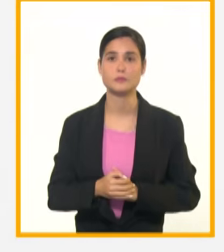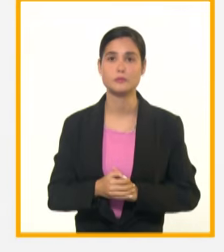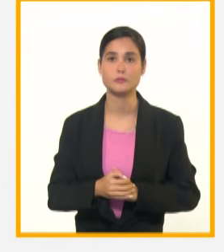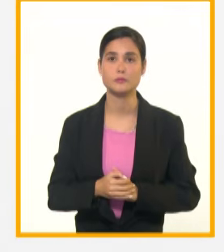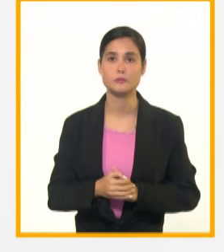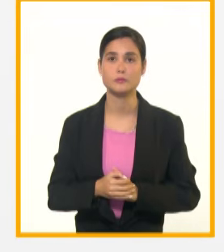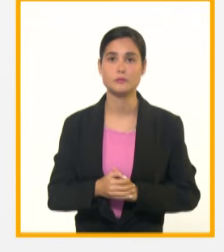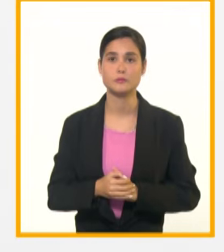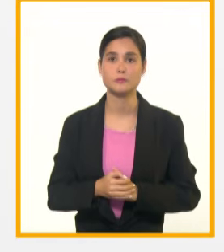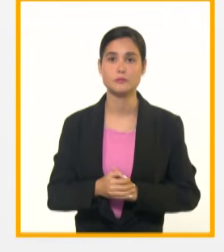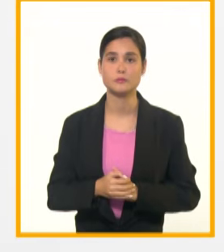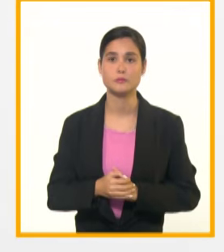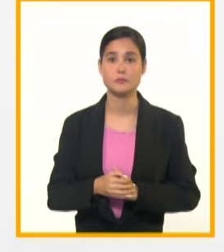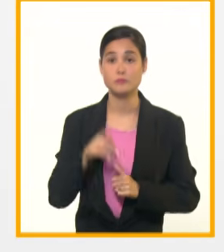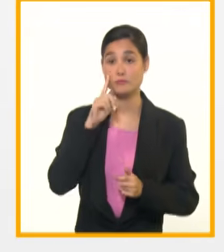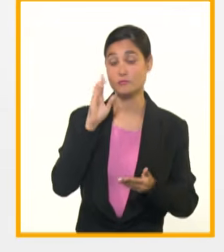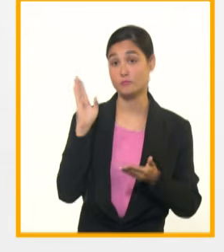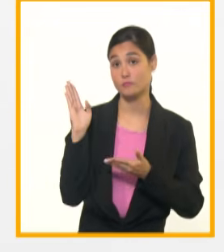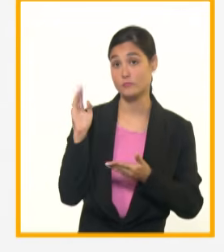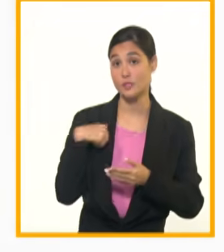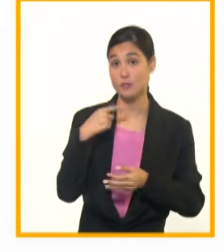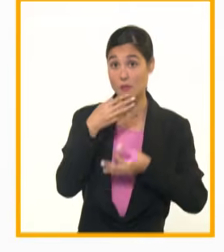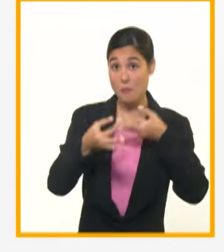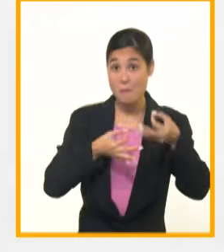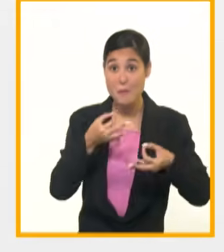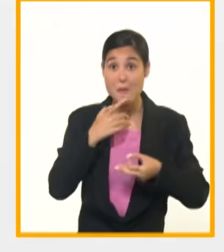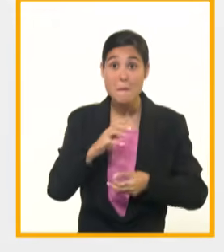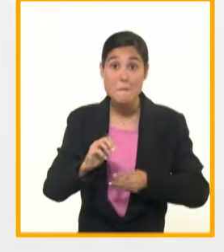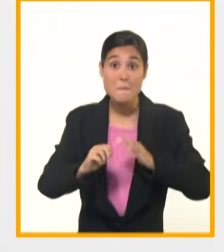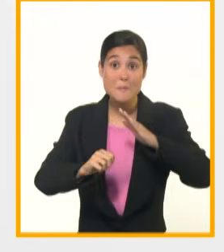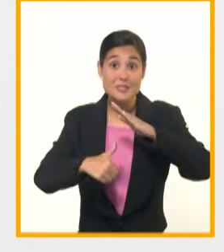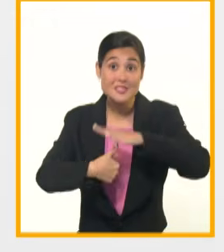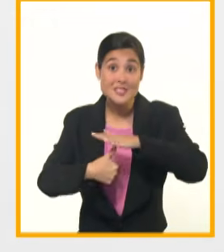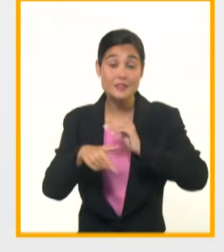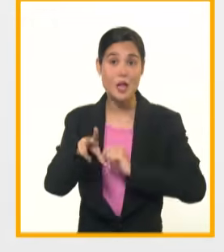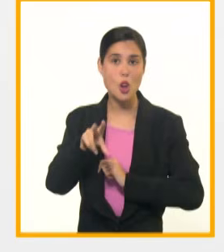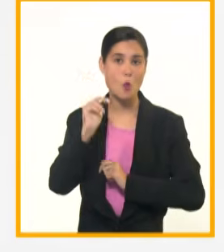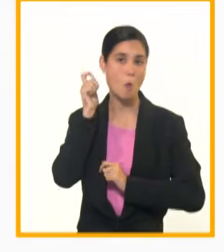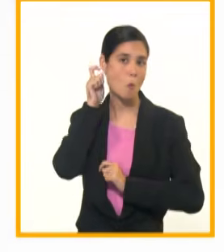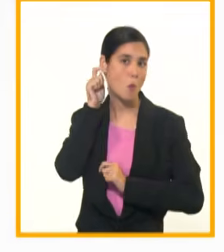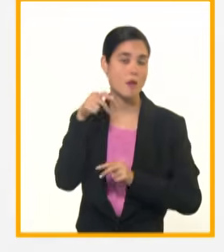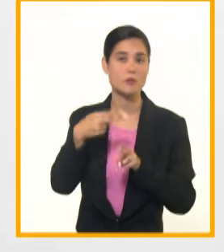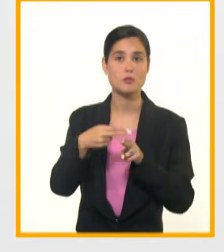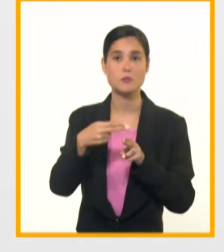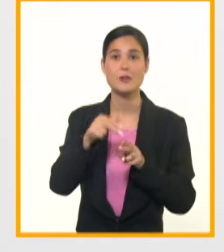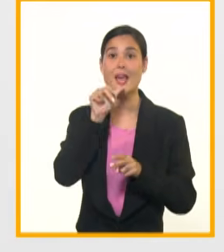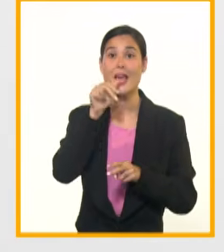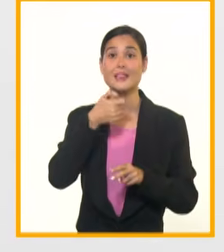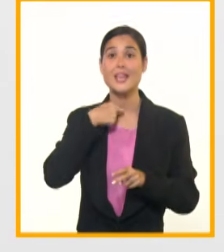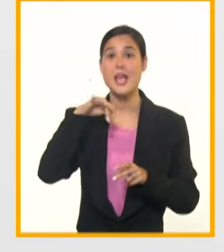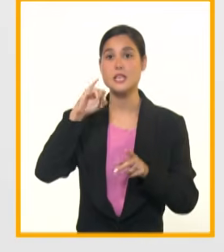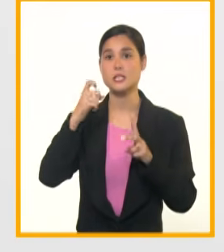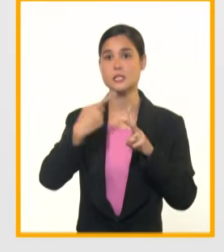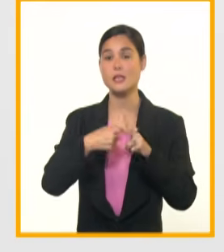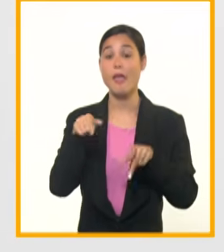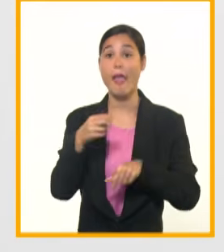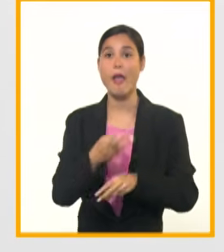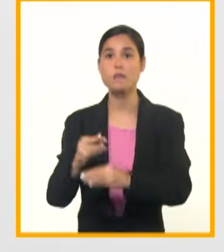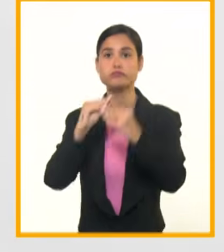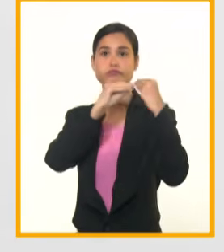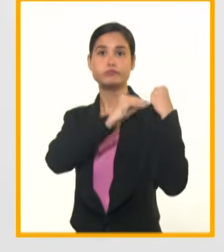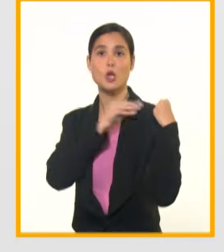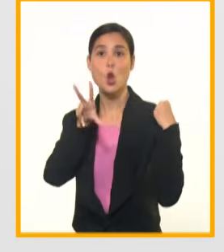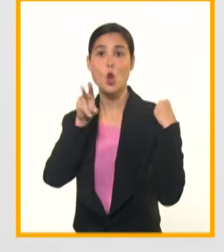La compañera Delcy Rodríguez es la presidenta encargada, porque eso es lo que está establecido en nuestra Constitución. Hay un gobierno en